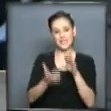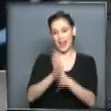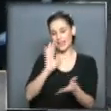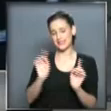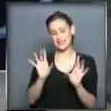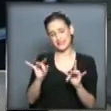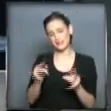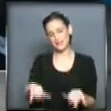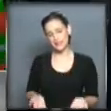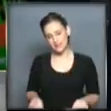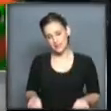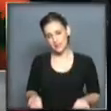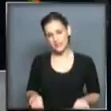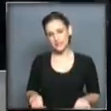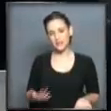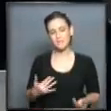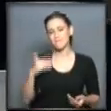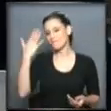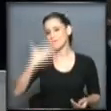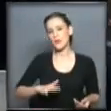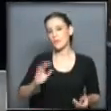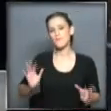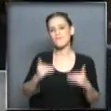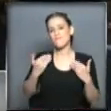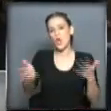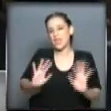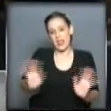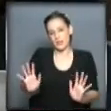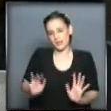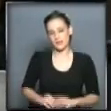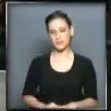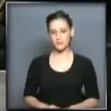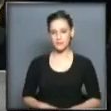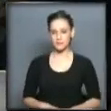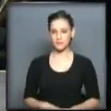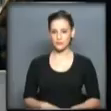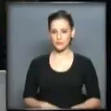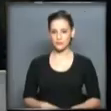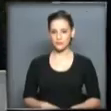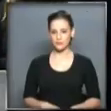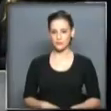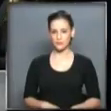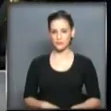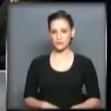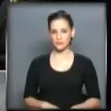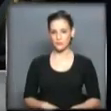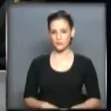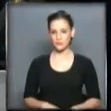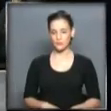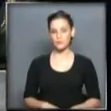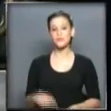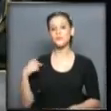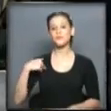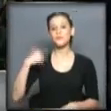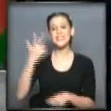adelante. Está ahí, sé nomás, después no sé más nada. ¿Dónde estabas viajando? En